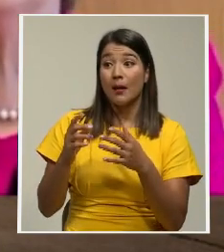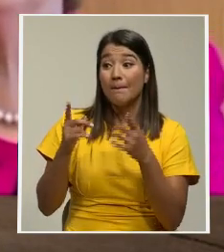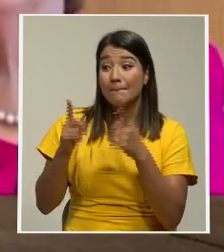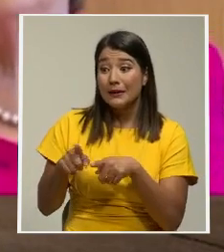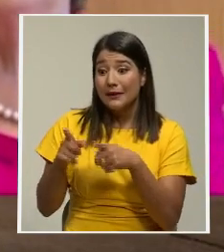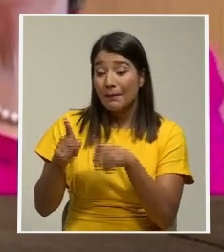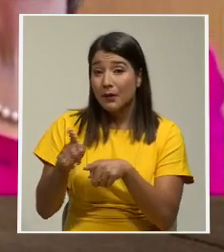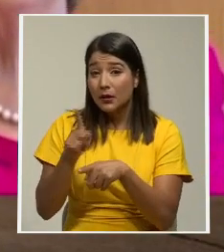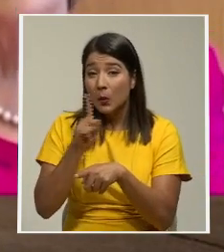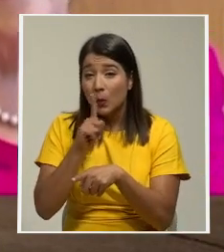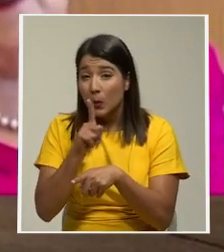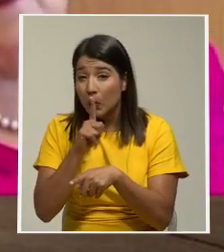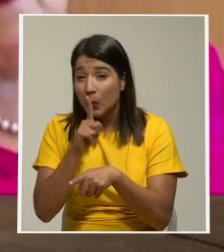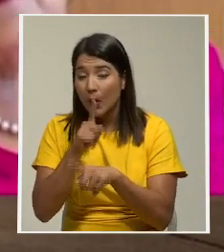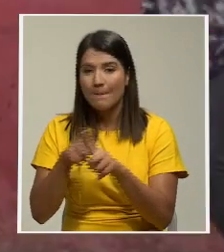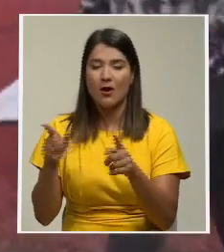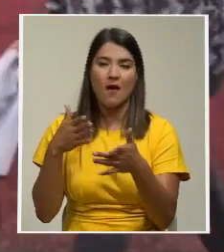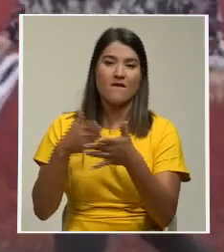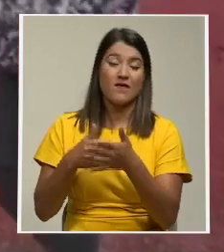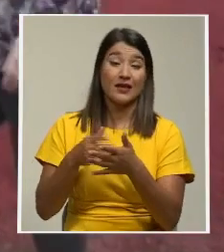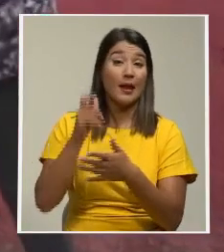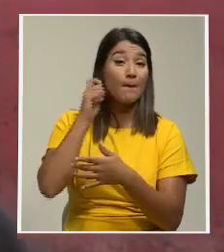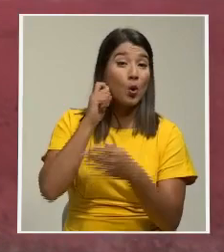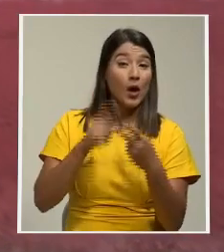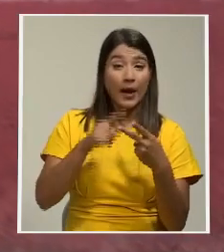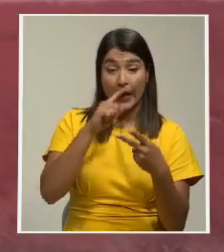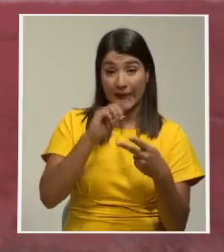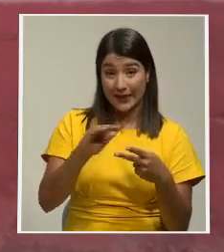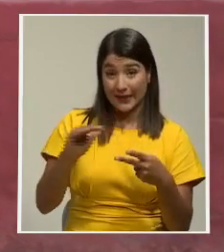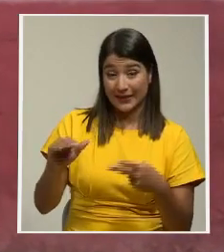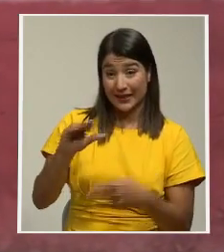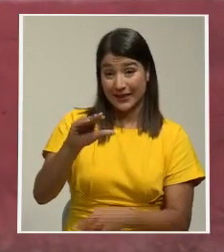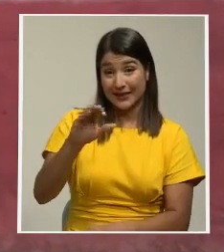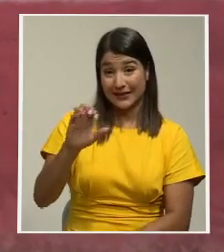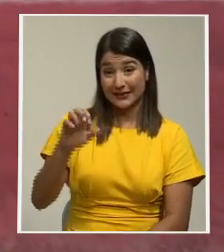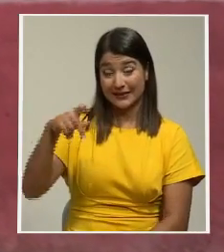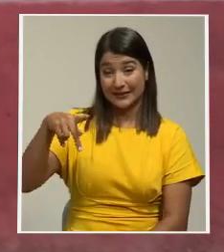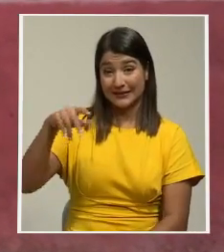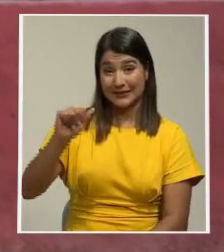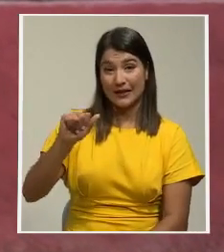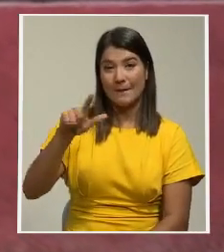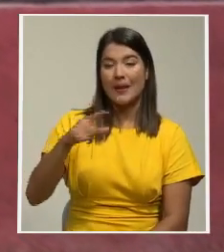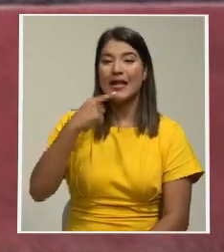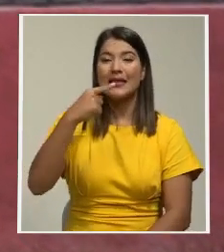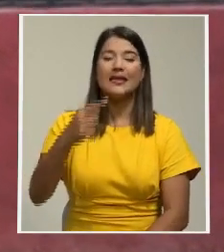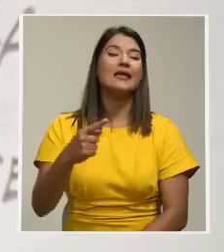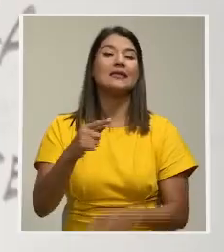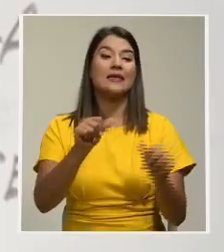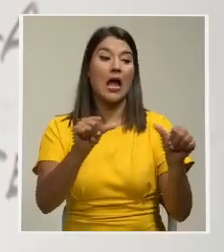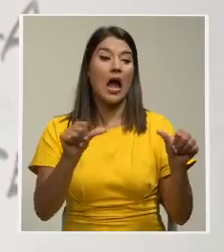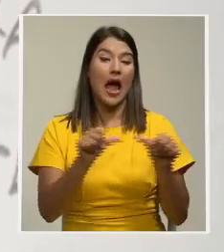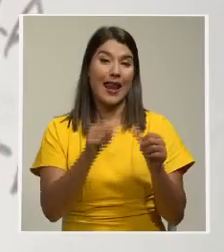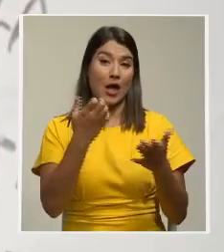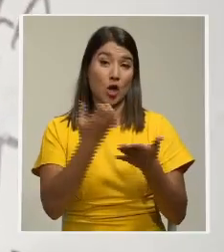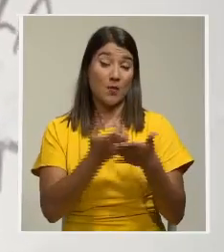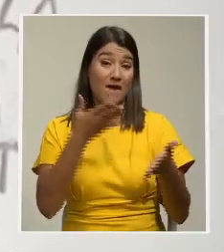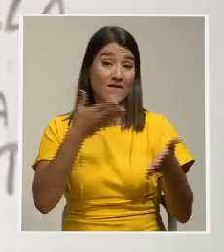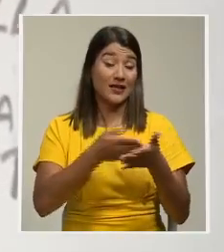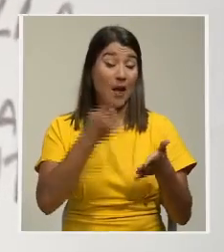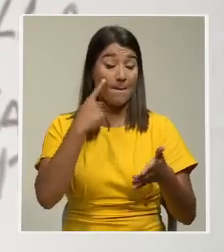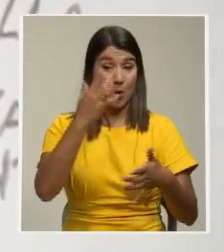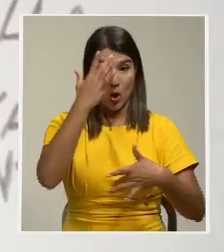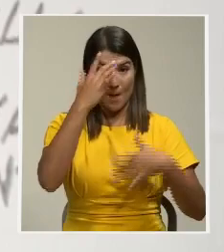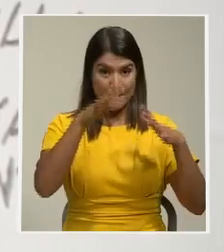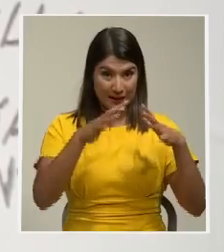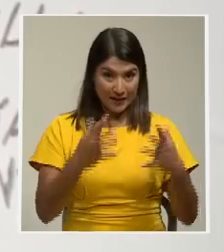está afectando a mujeres, a niñas. La CEPAL estimó también que sectores económicos fuertemente afectados por la pandemia y por